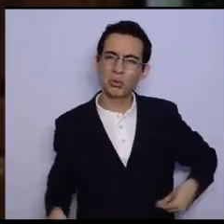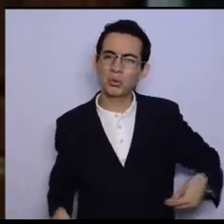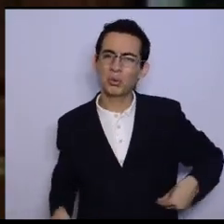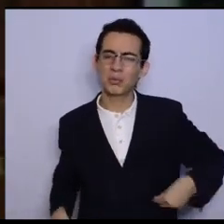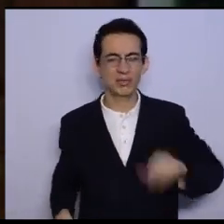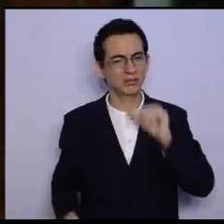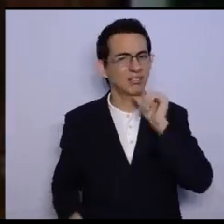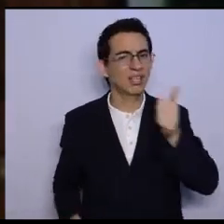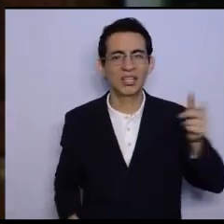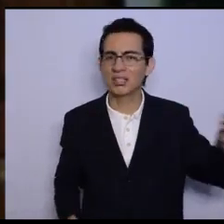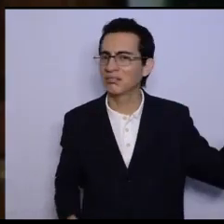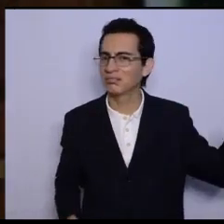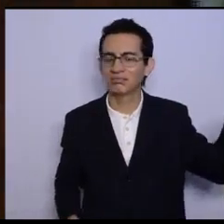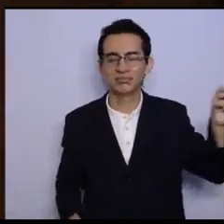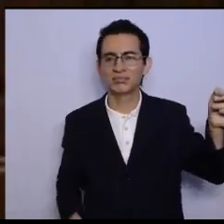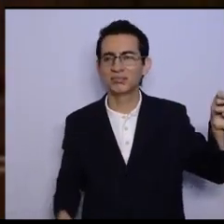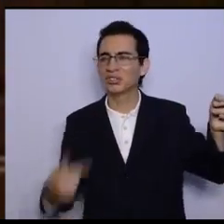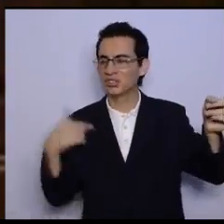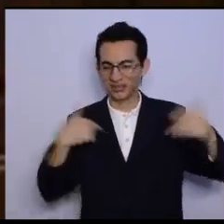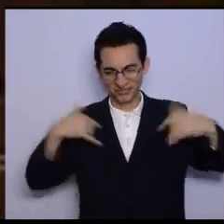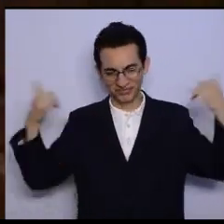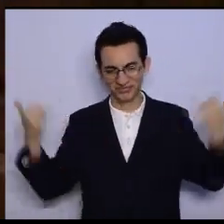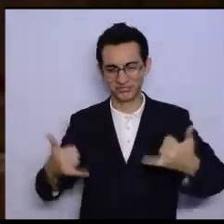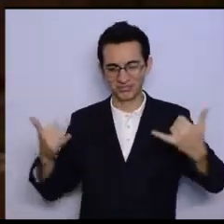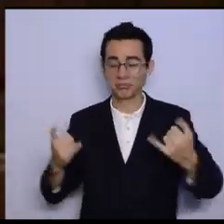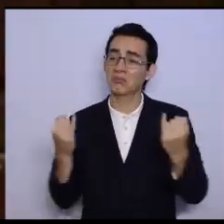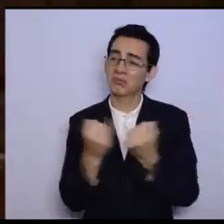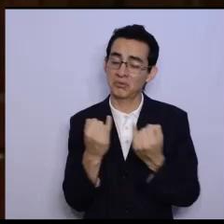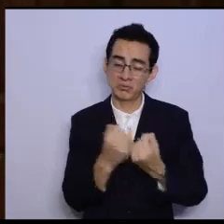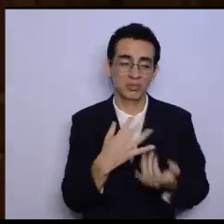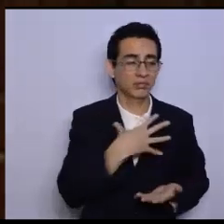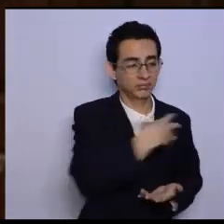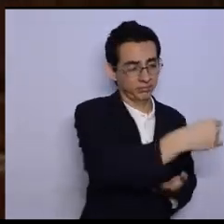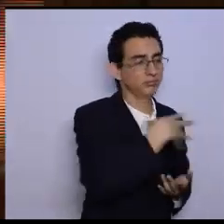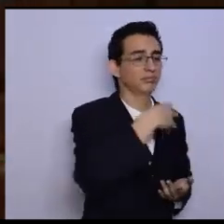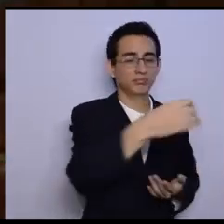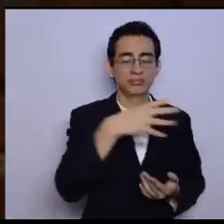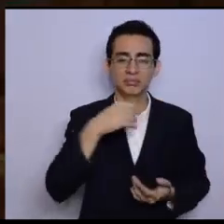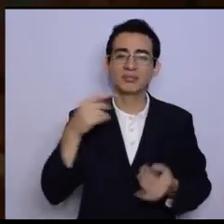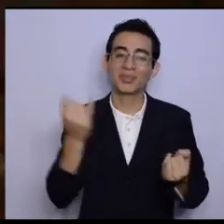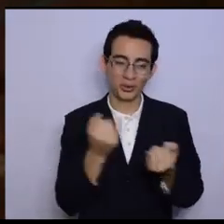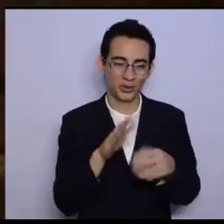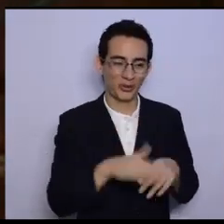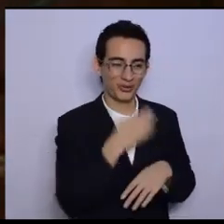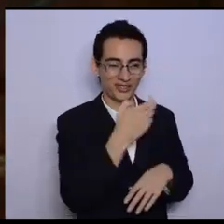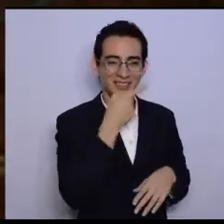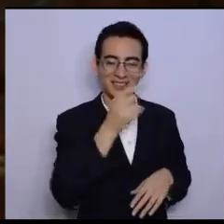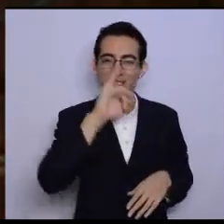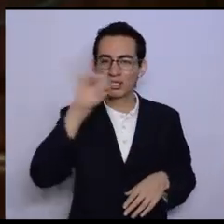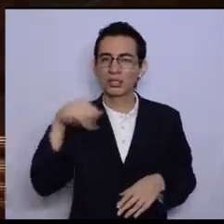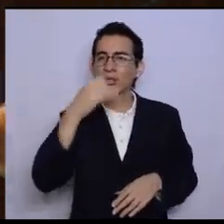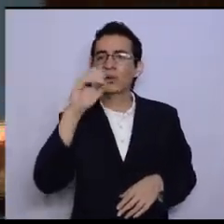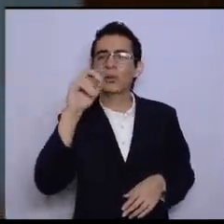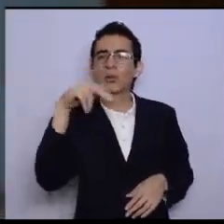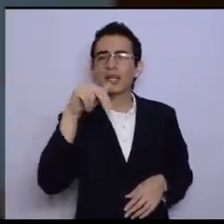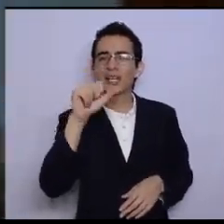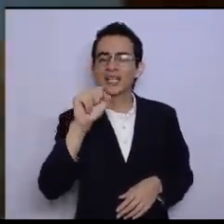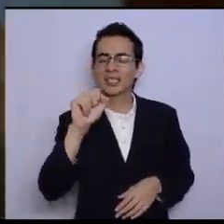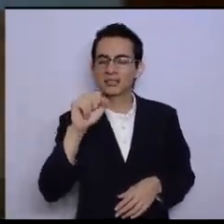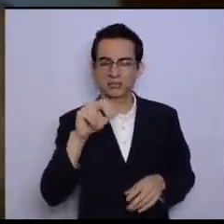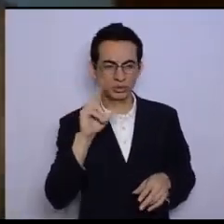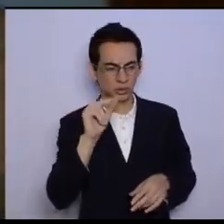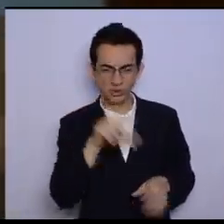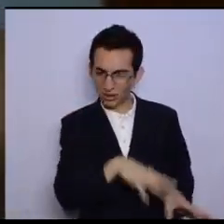Entonces le dice: tírame al agua y se aquietará la tempestad. Y el capitán del barco le dijo: no, ¿cómo? No, y no le hizo